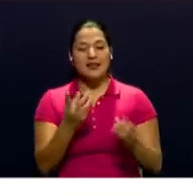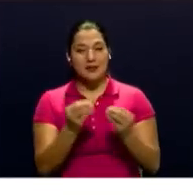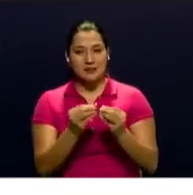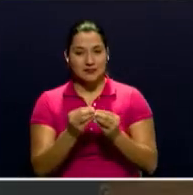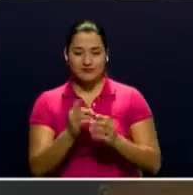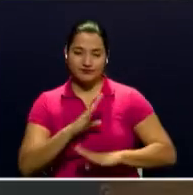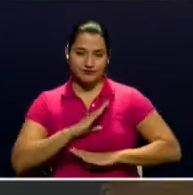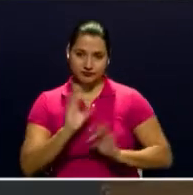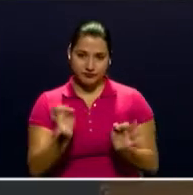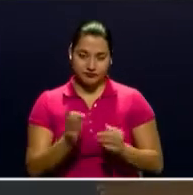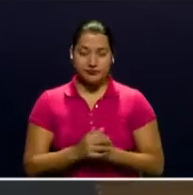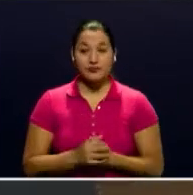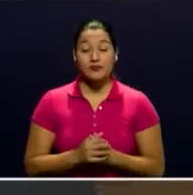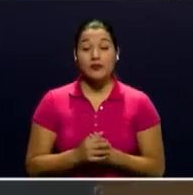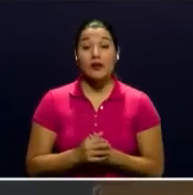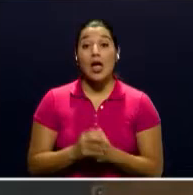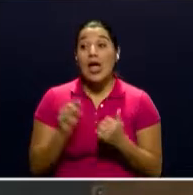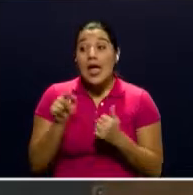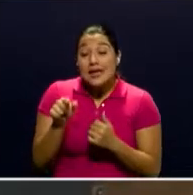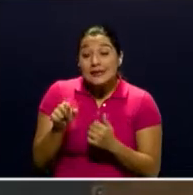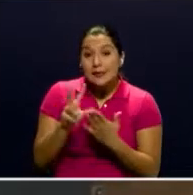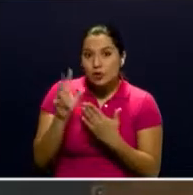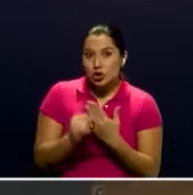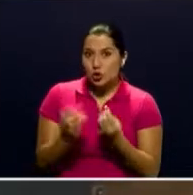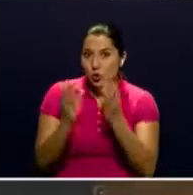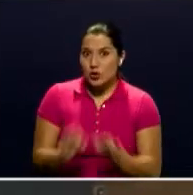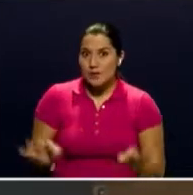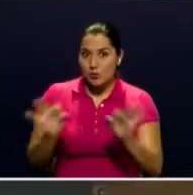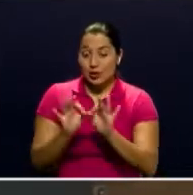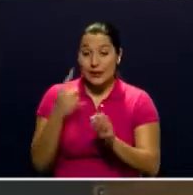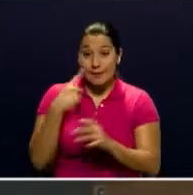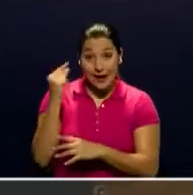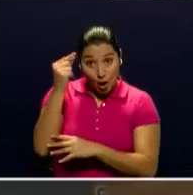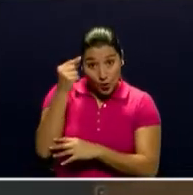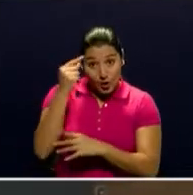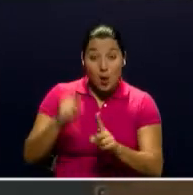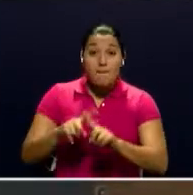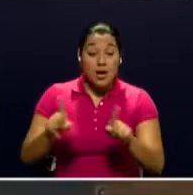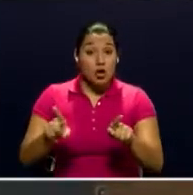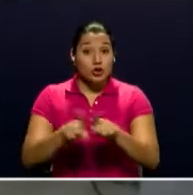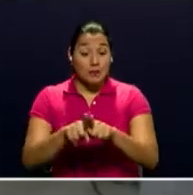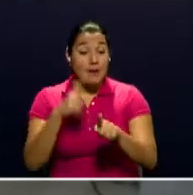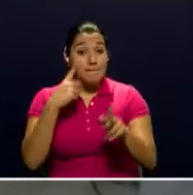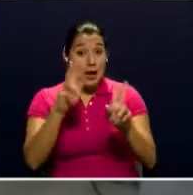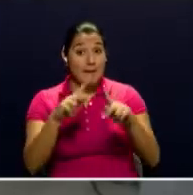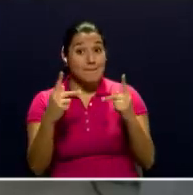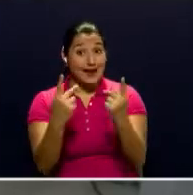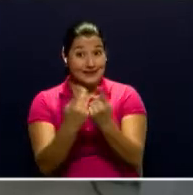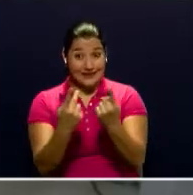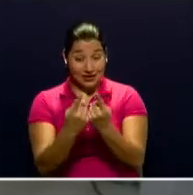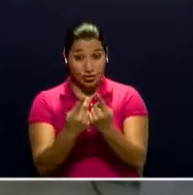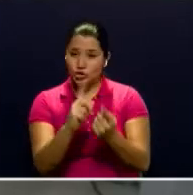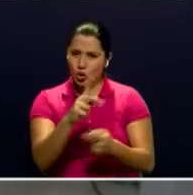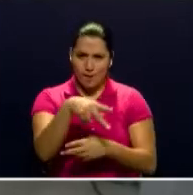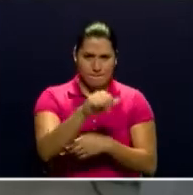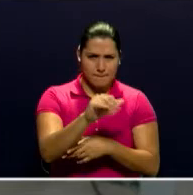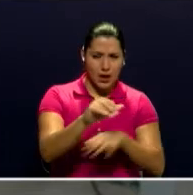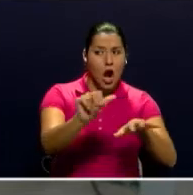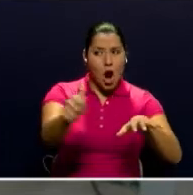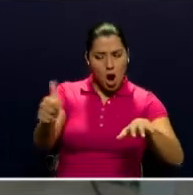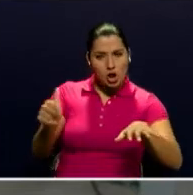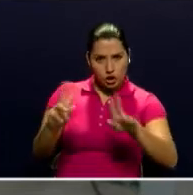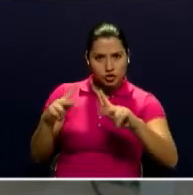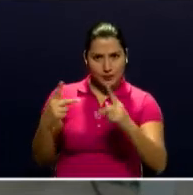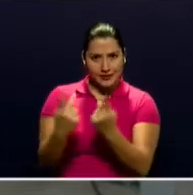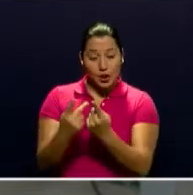insuficiente. La iniciativa es prioritaria por el Poder Ejecutivo, pero también lo es para fracciones opositoras mayoritarias, como en el mismo